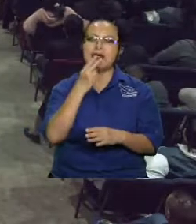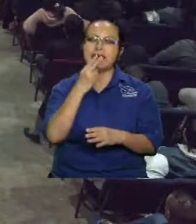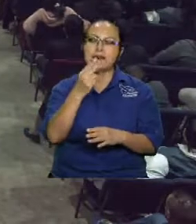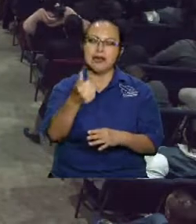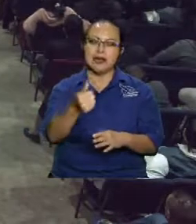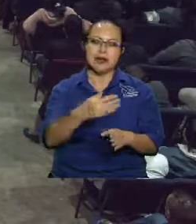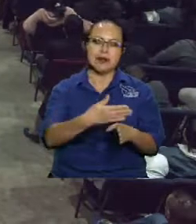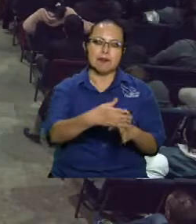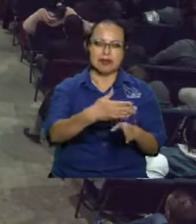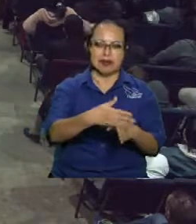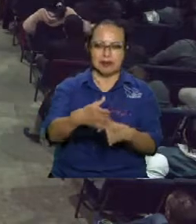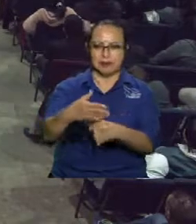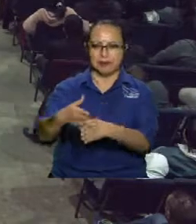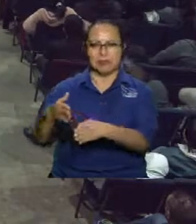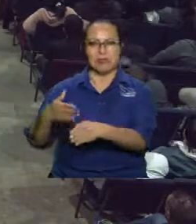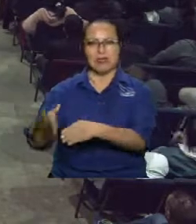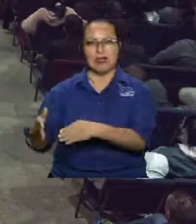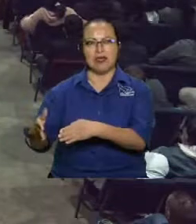¿Por dónde empieza?